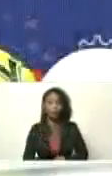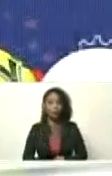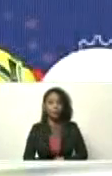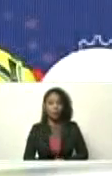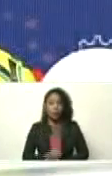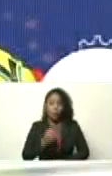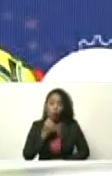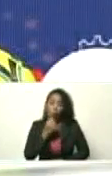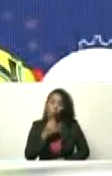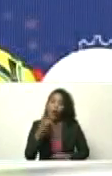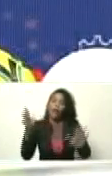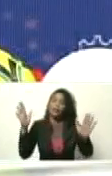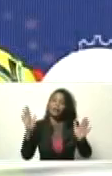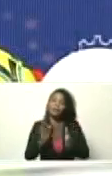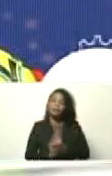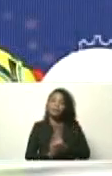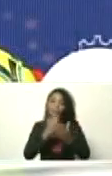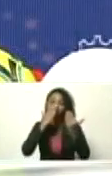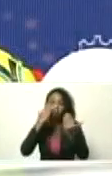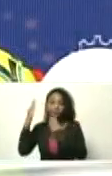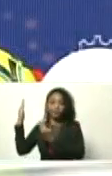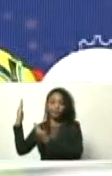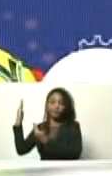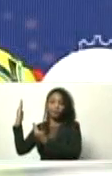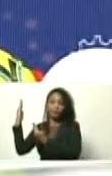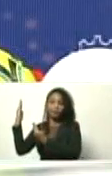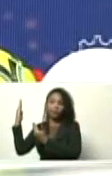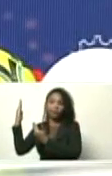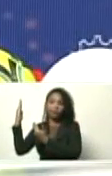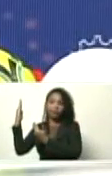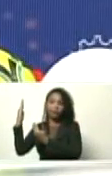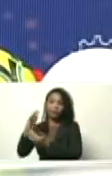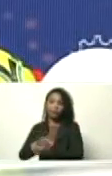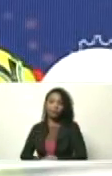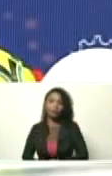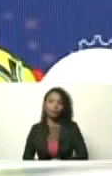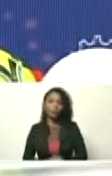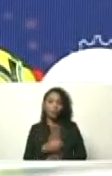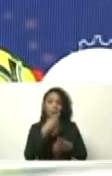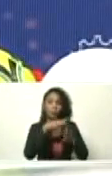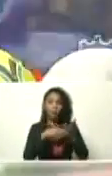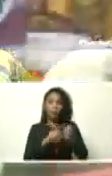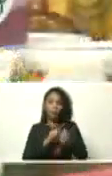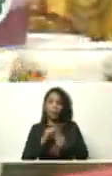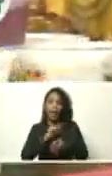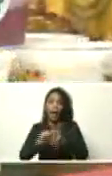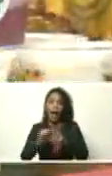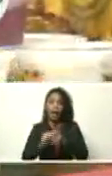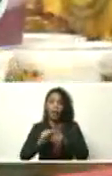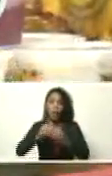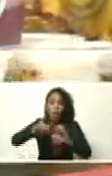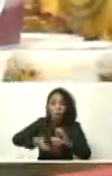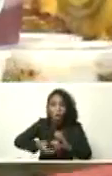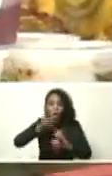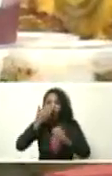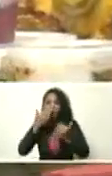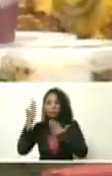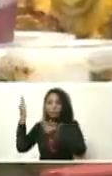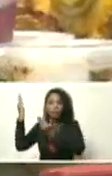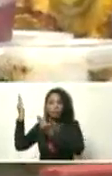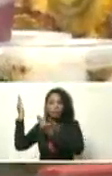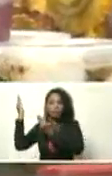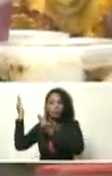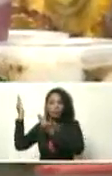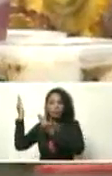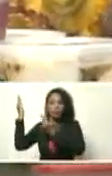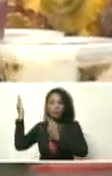Bueno, y fíjense los productos de quesos, yogures que ella fabrica, ya lo